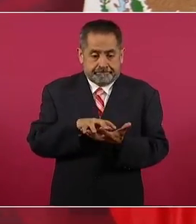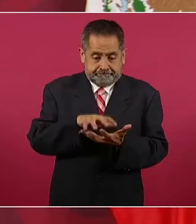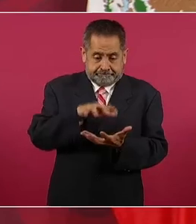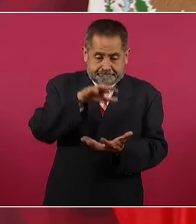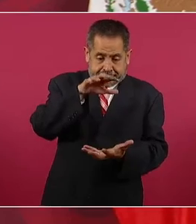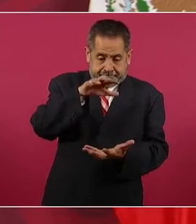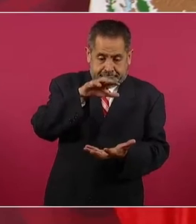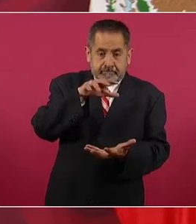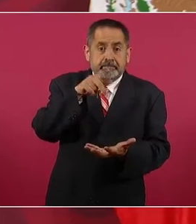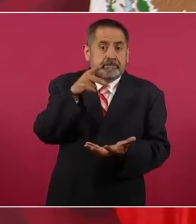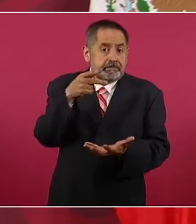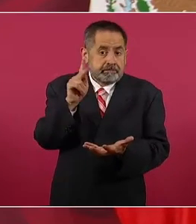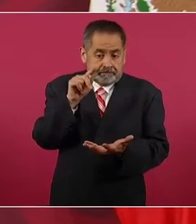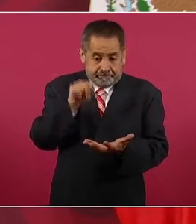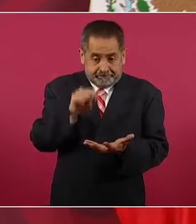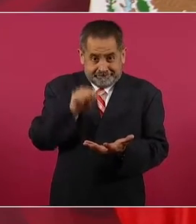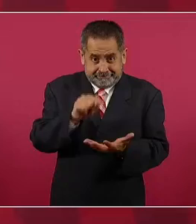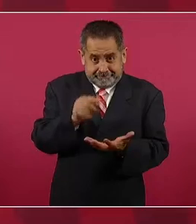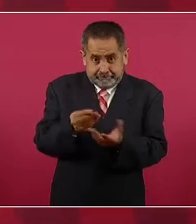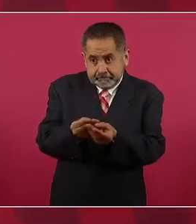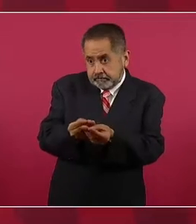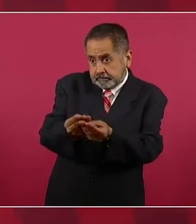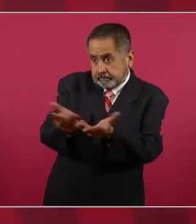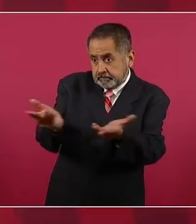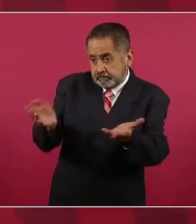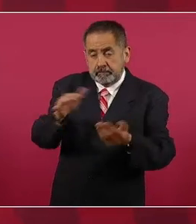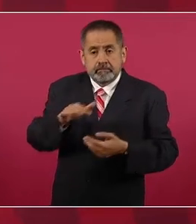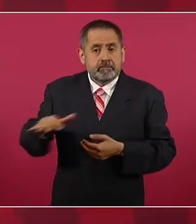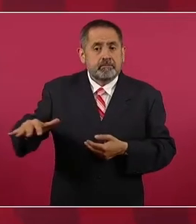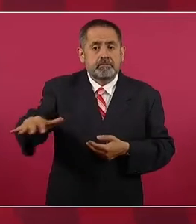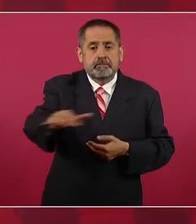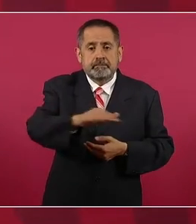distribución de la riqueza,